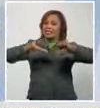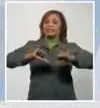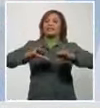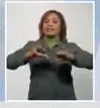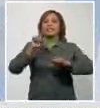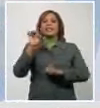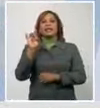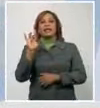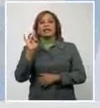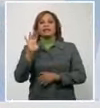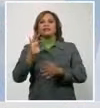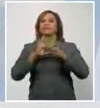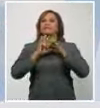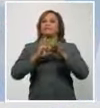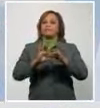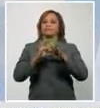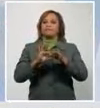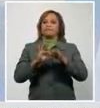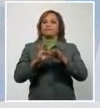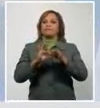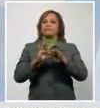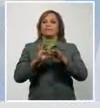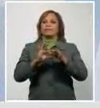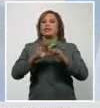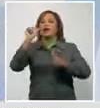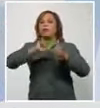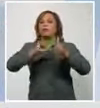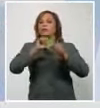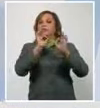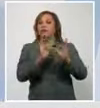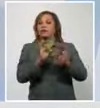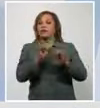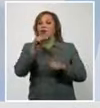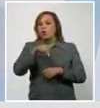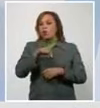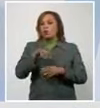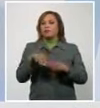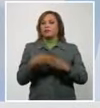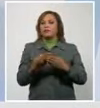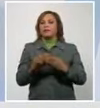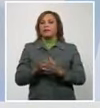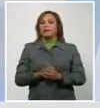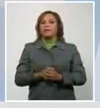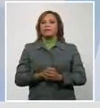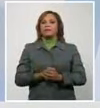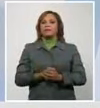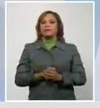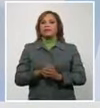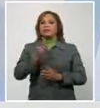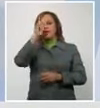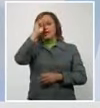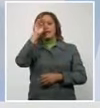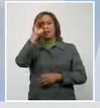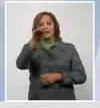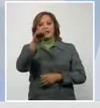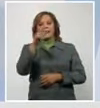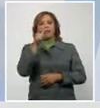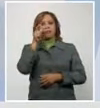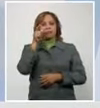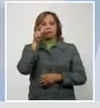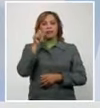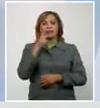15 graves. Y con este comportamiento, el día de hoy, pues ya se han ingresado en los servicios de atención al